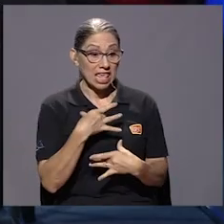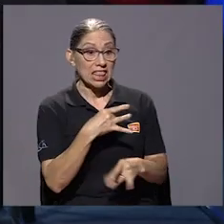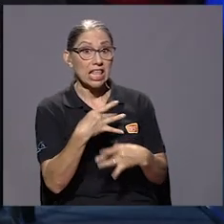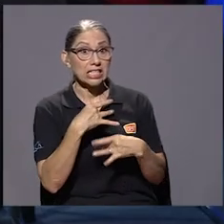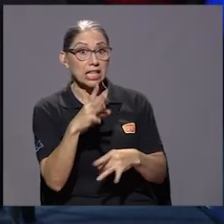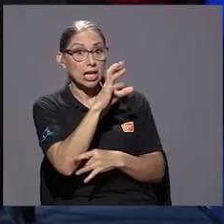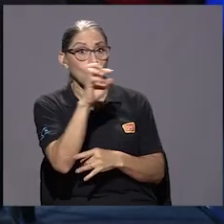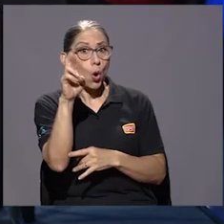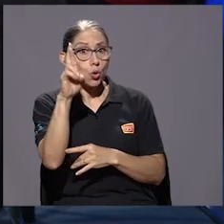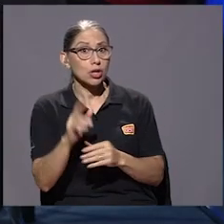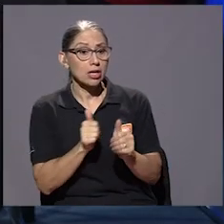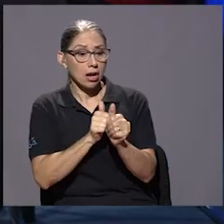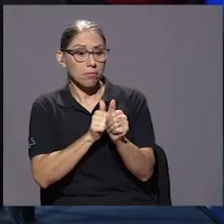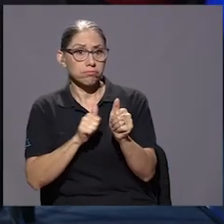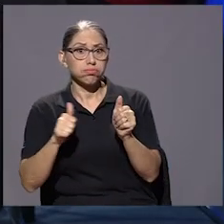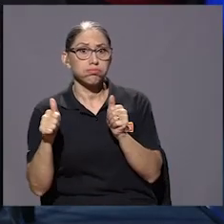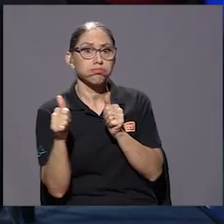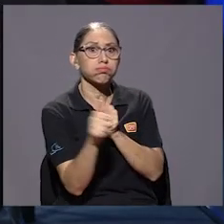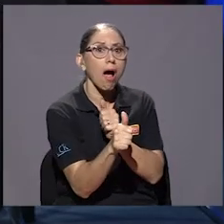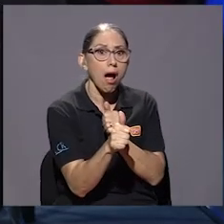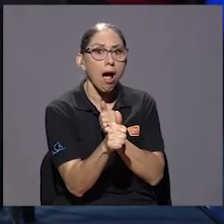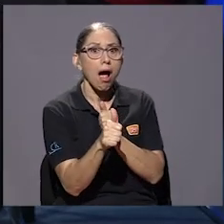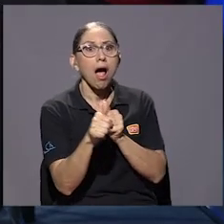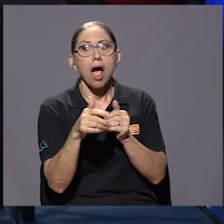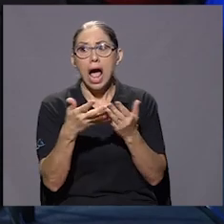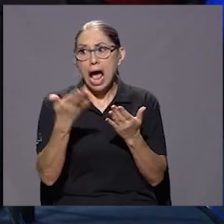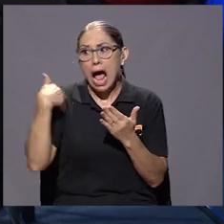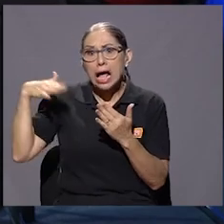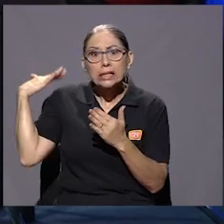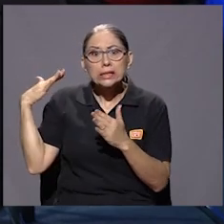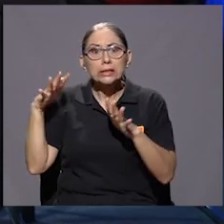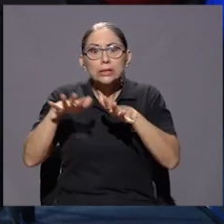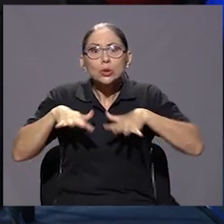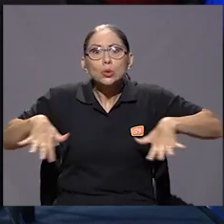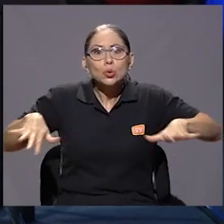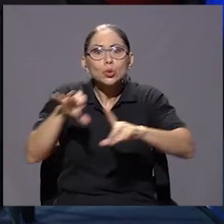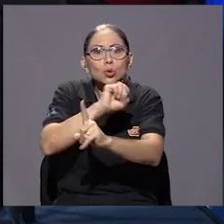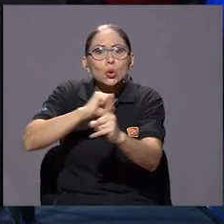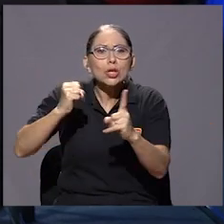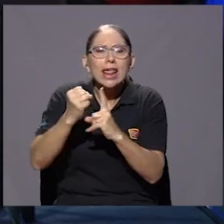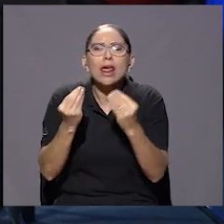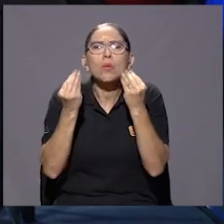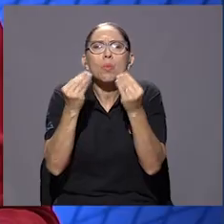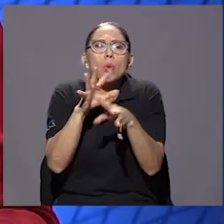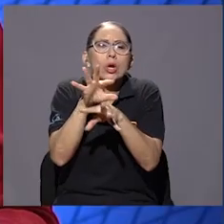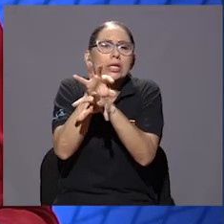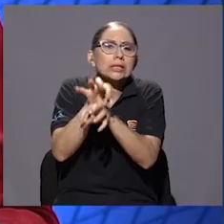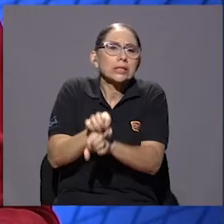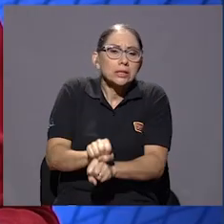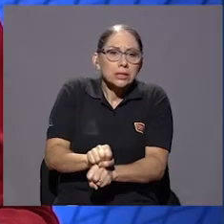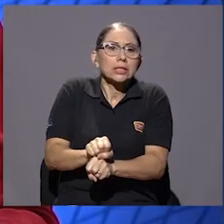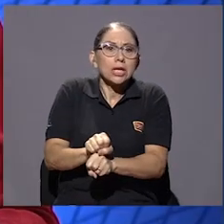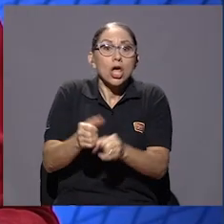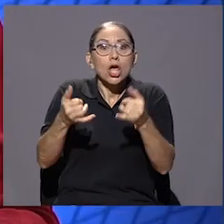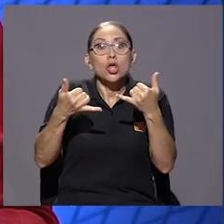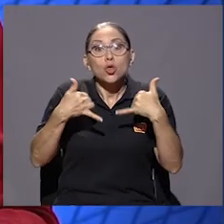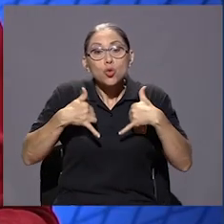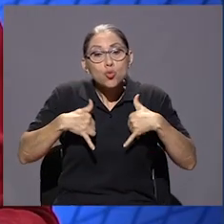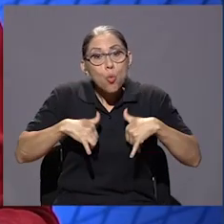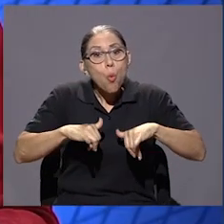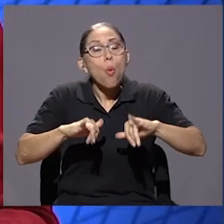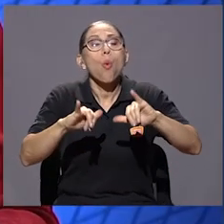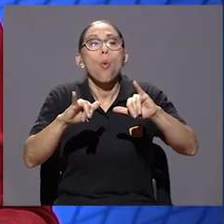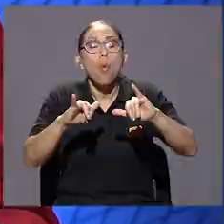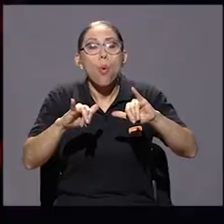la vanguardia en esos temas, en una sociedad ultraconservadora, ¿verdad?, que aún lo sigue siendo, y siendo el divorcio una